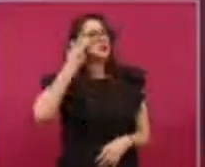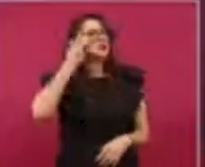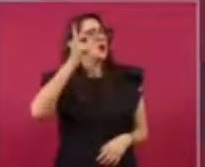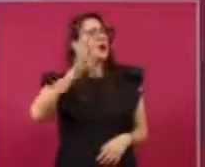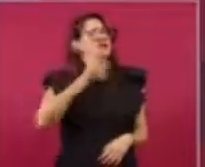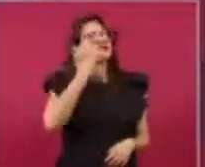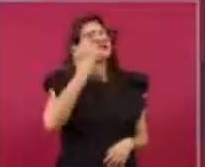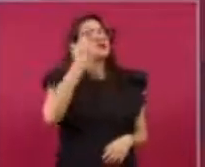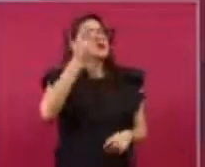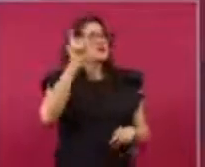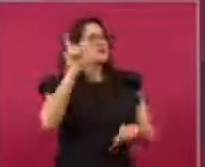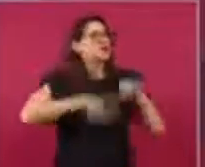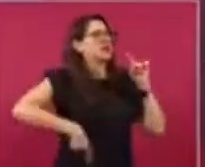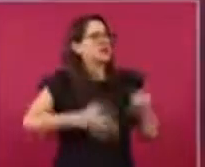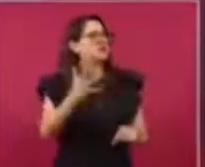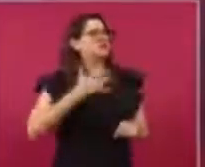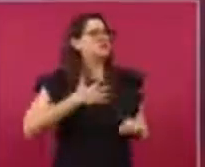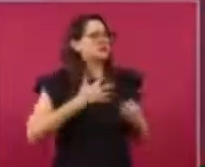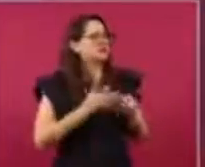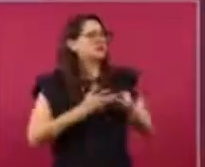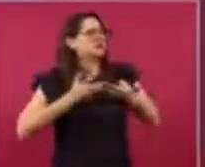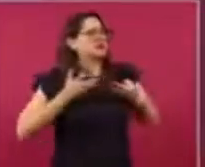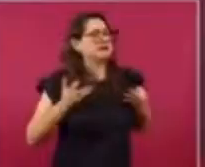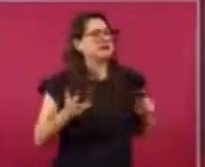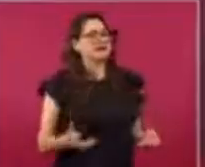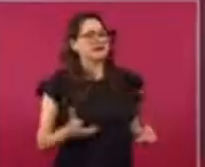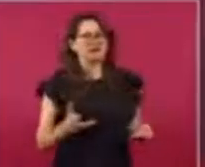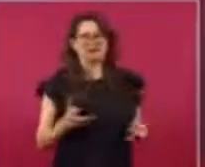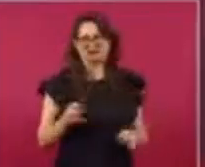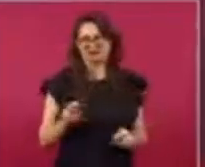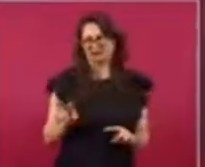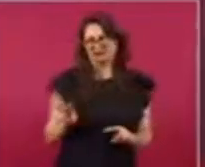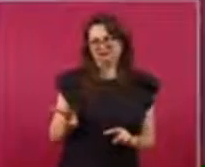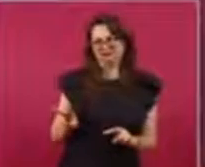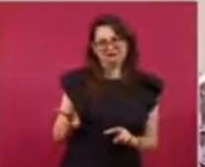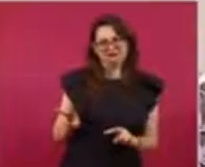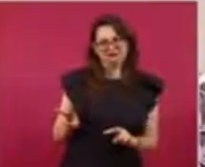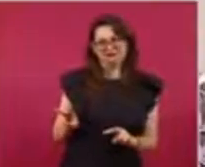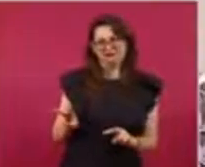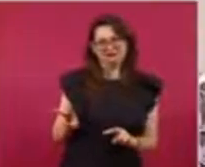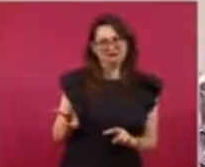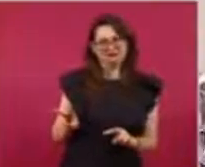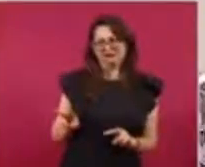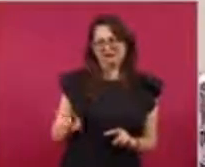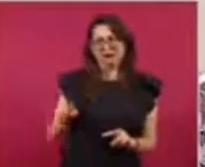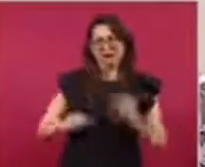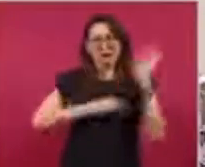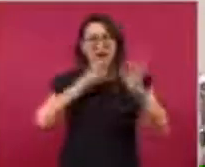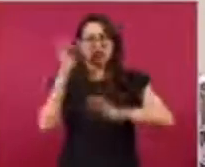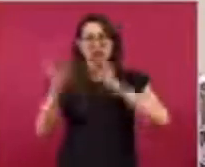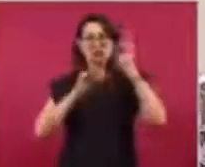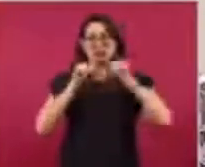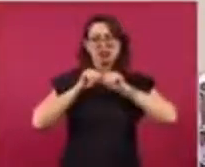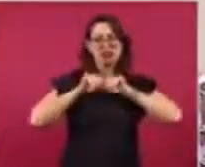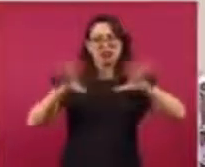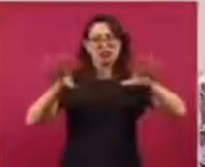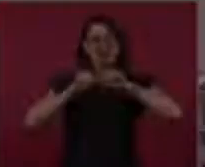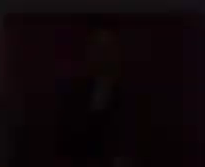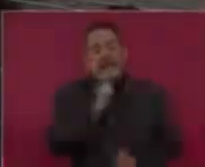percepción de que no hay seguridad jurídica en México además calificó esta publicación como una